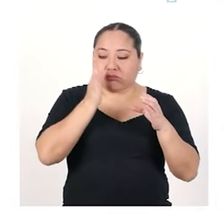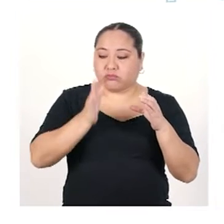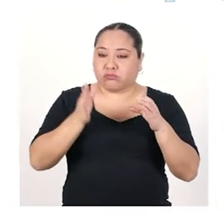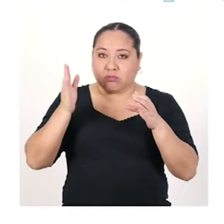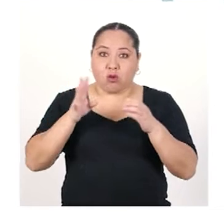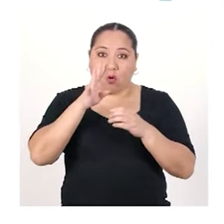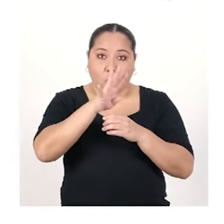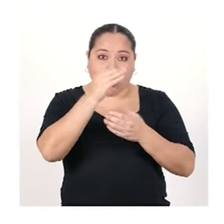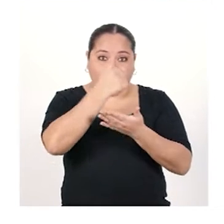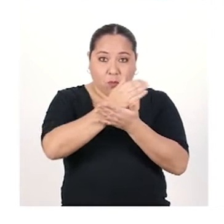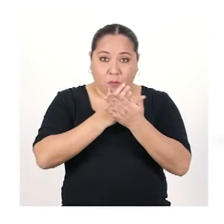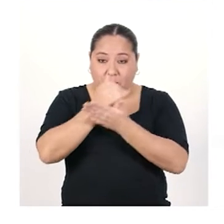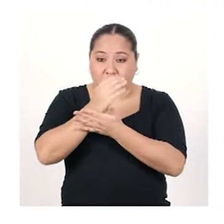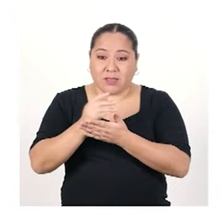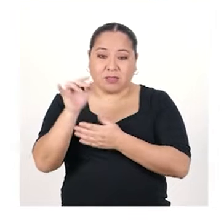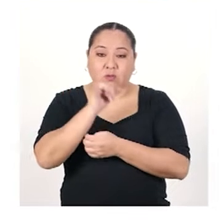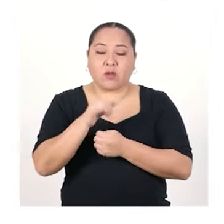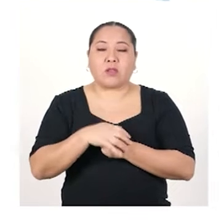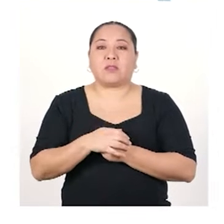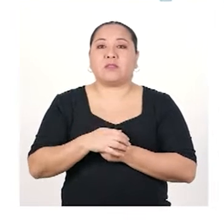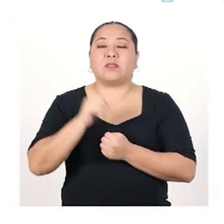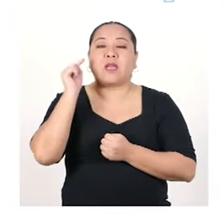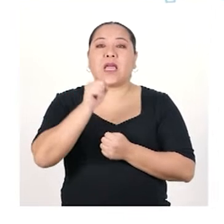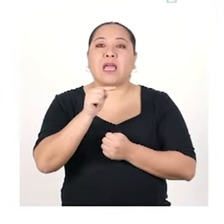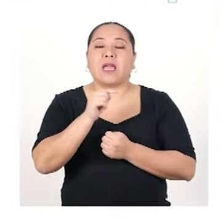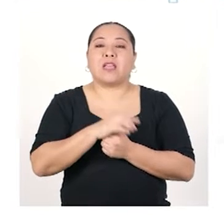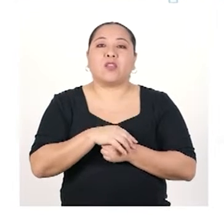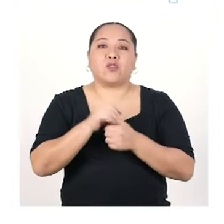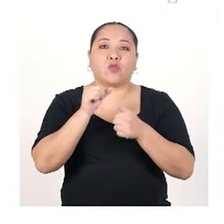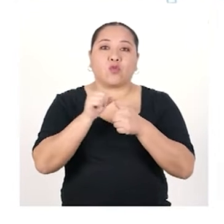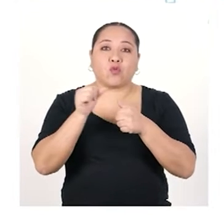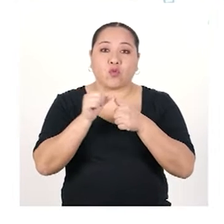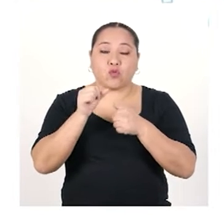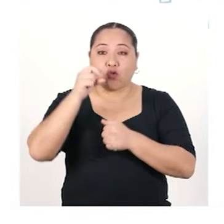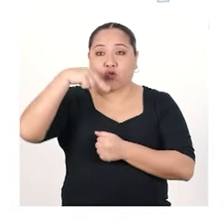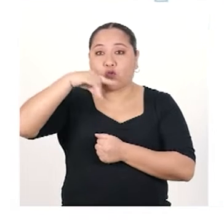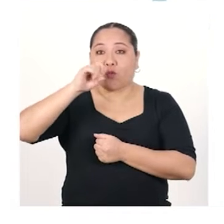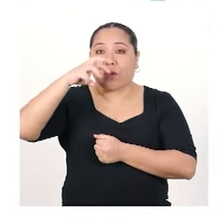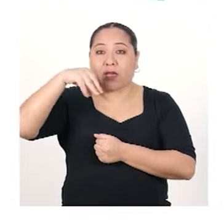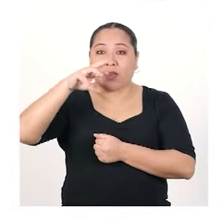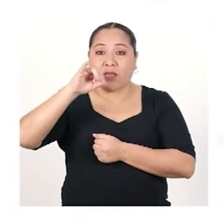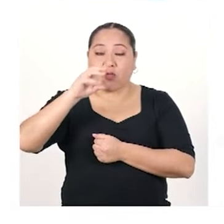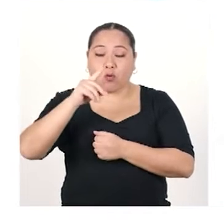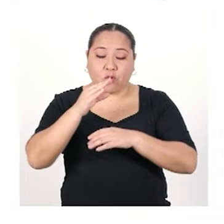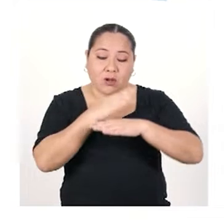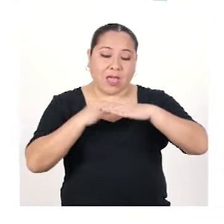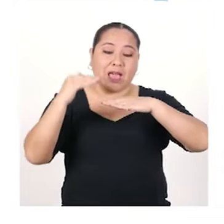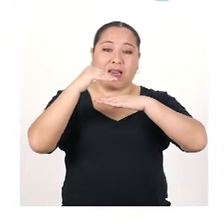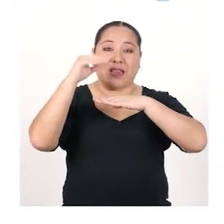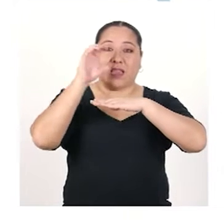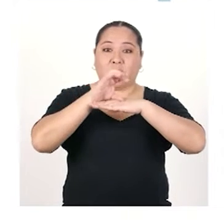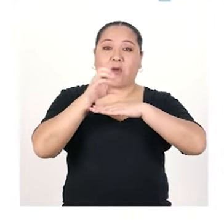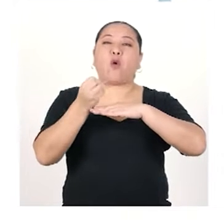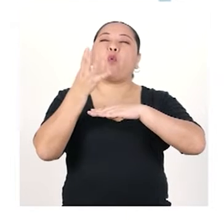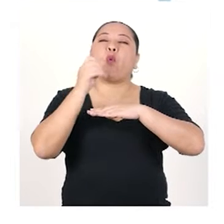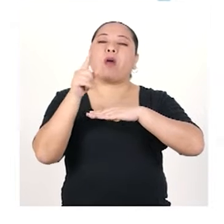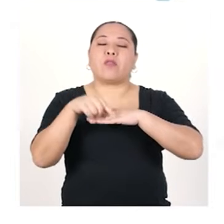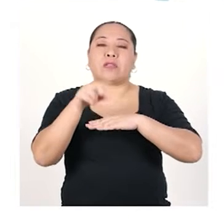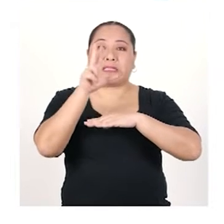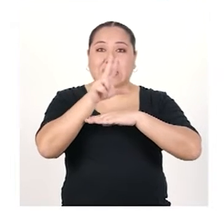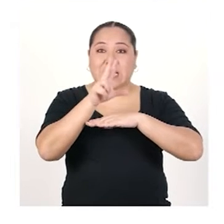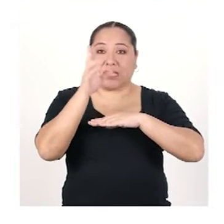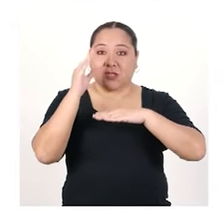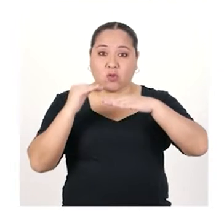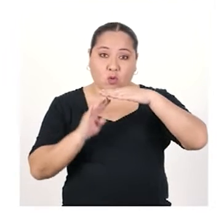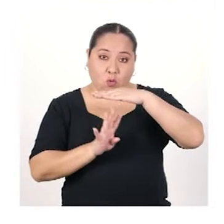partes iguales. El numerador nos indica cuántas partes debemos tomar de la unidad dividida. Si la fracción es